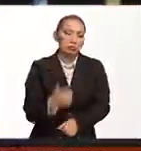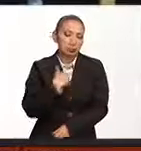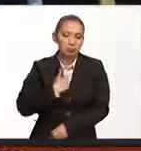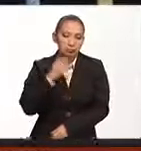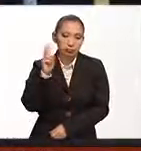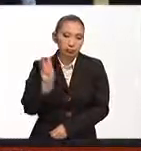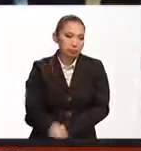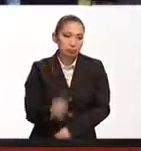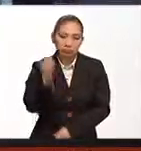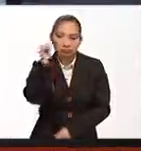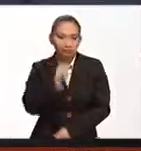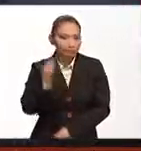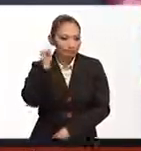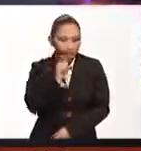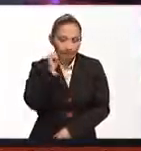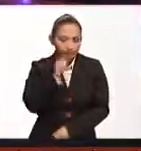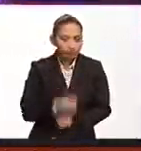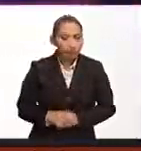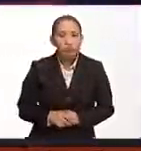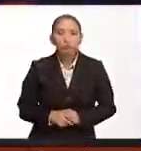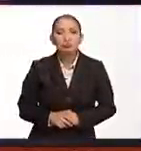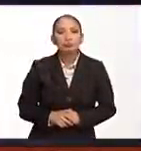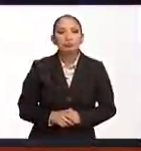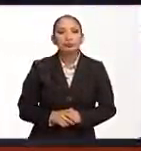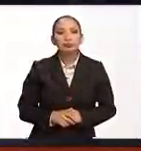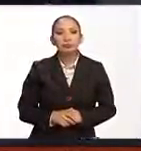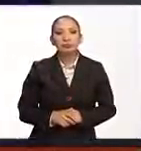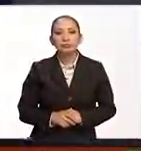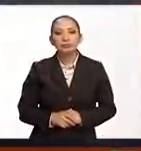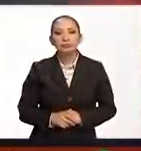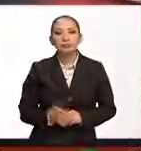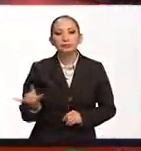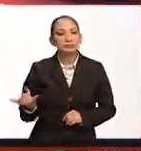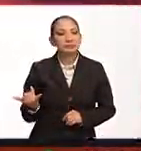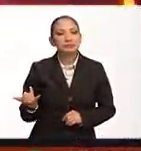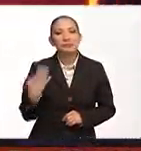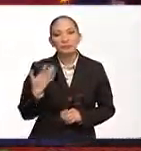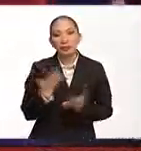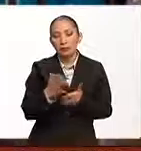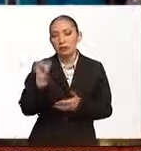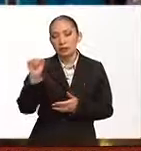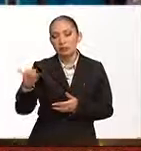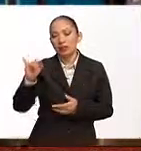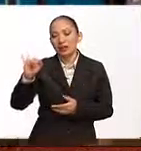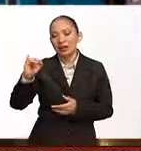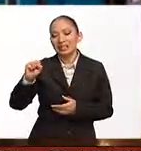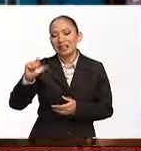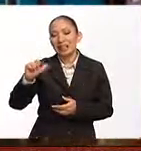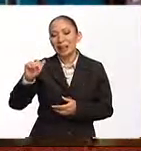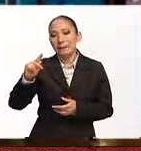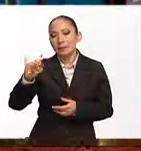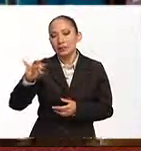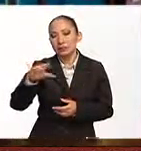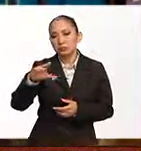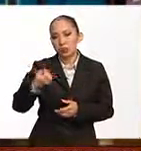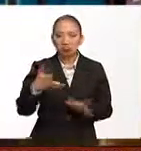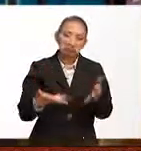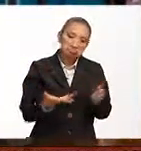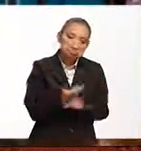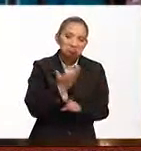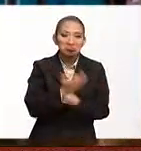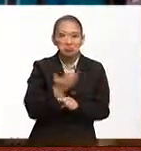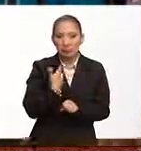lamentablemente sucede en estos casos, y el giro de islamismo moderado que Tayyip Erdogan, el